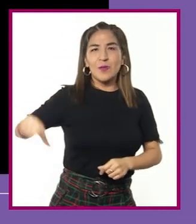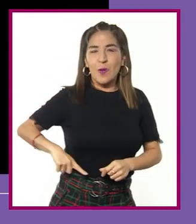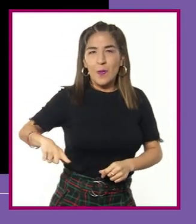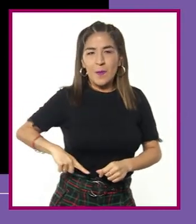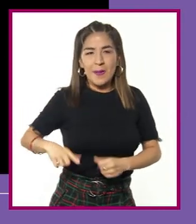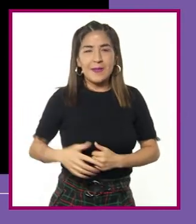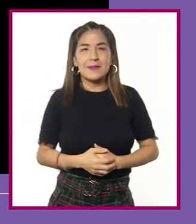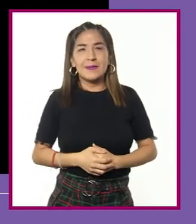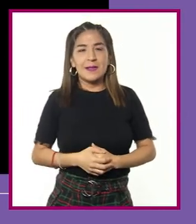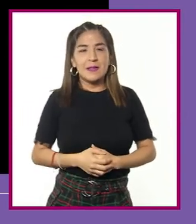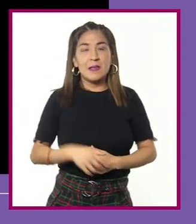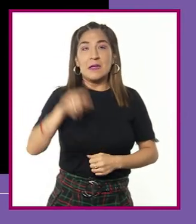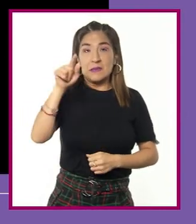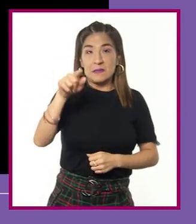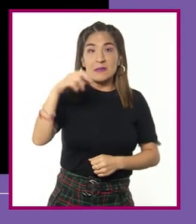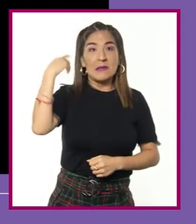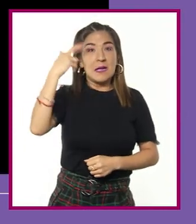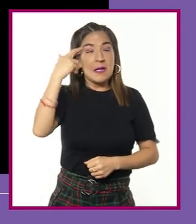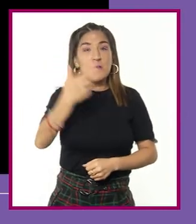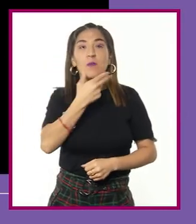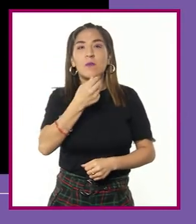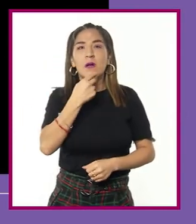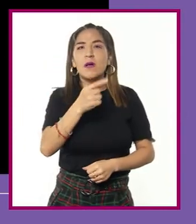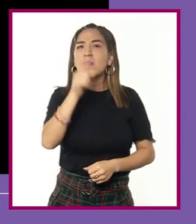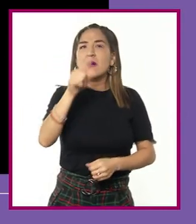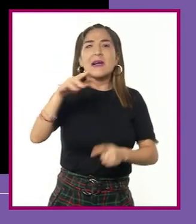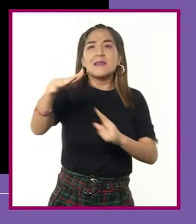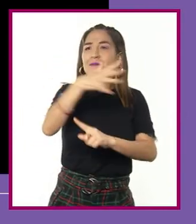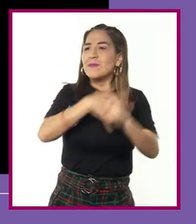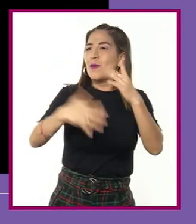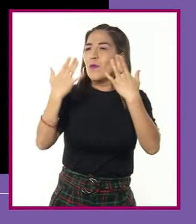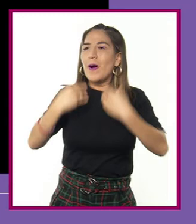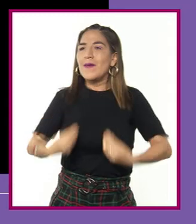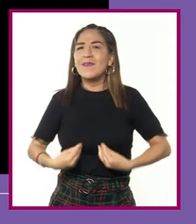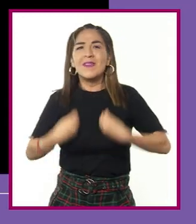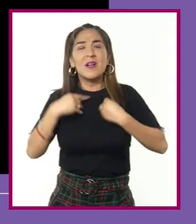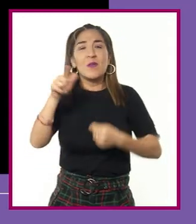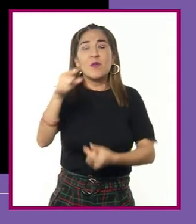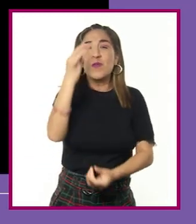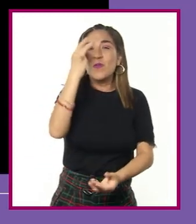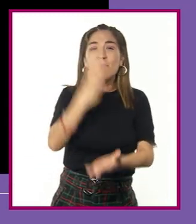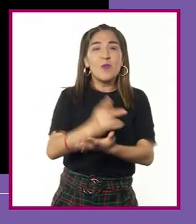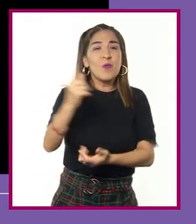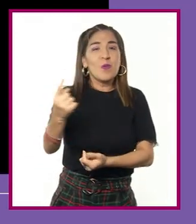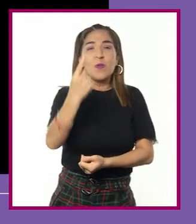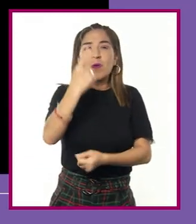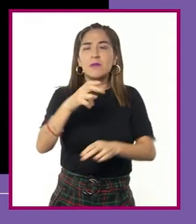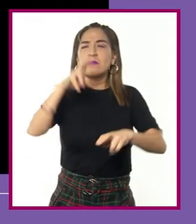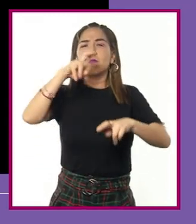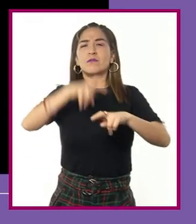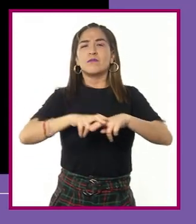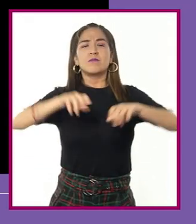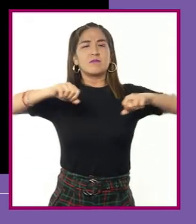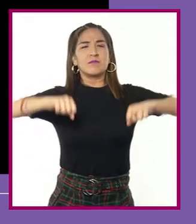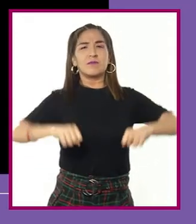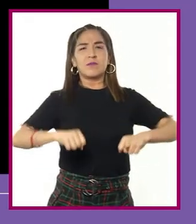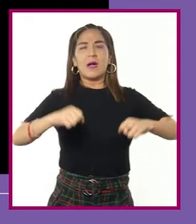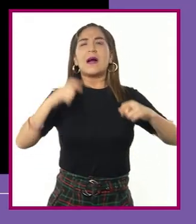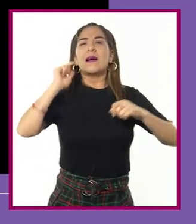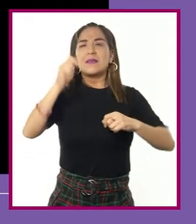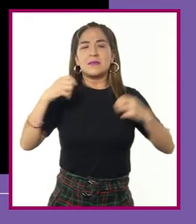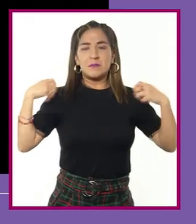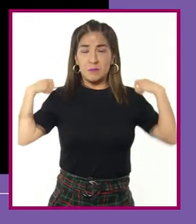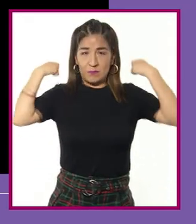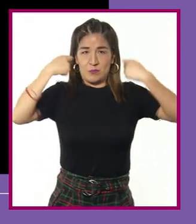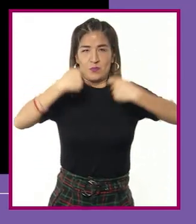De hecho, el rey era el único habitante del planeta. Estaba sentado sobre un trono y vestía una